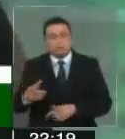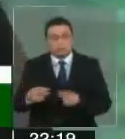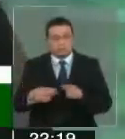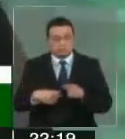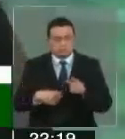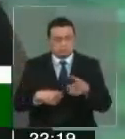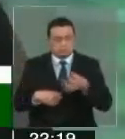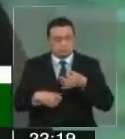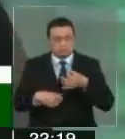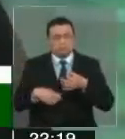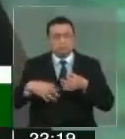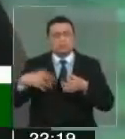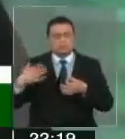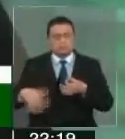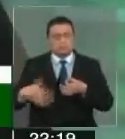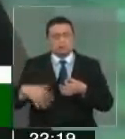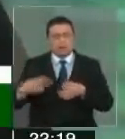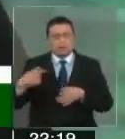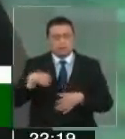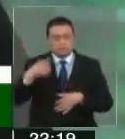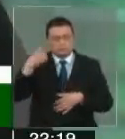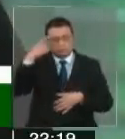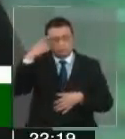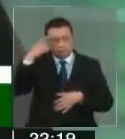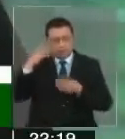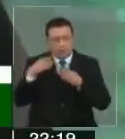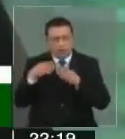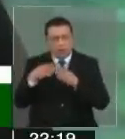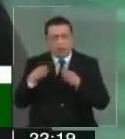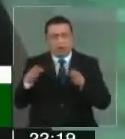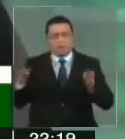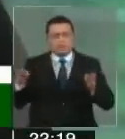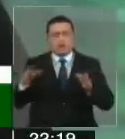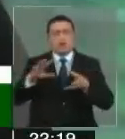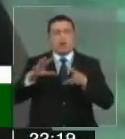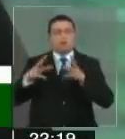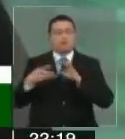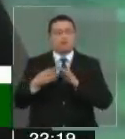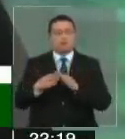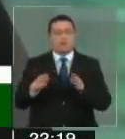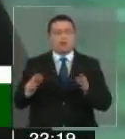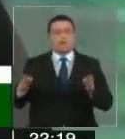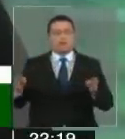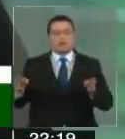clave. Eso me abrió el primer mundo.